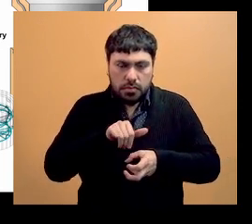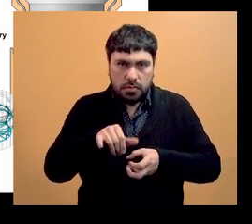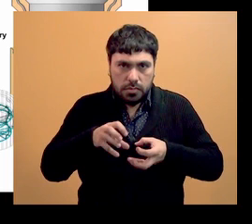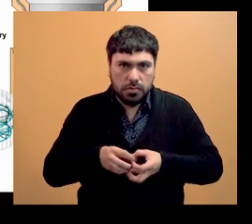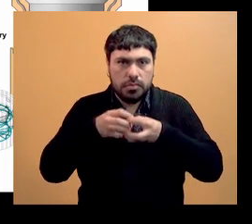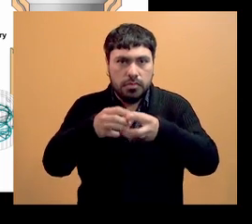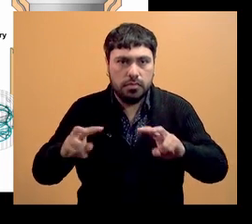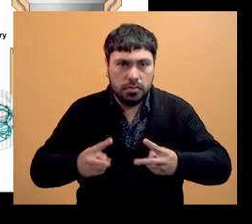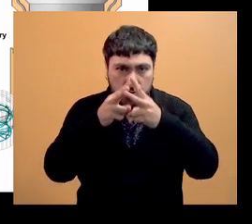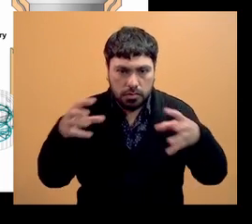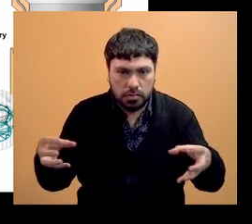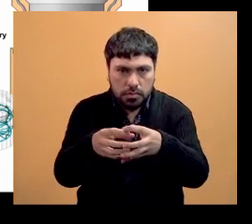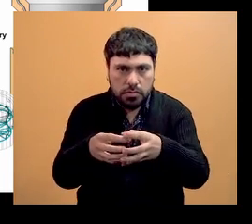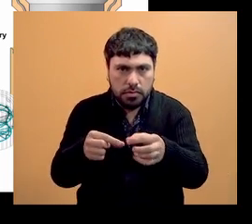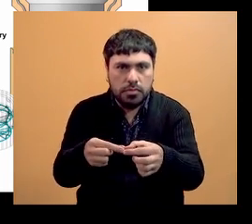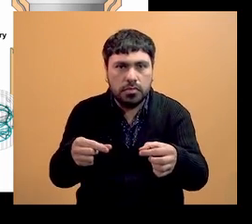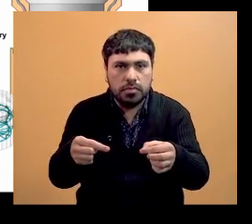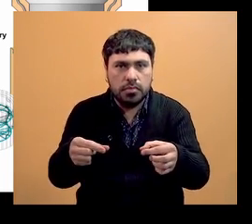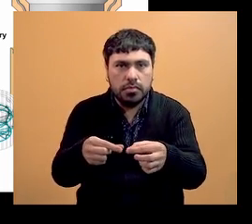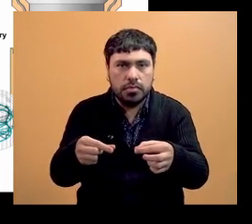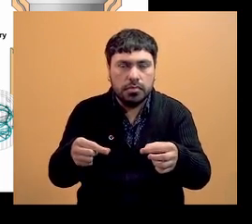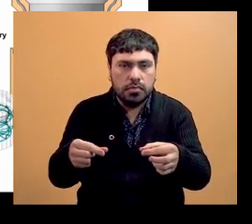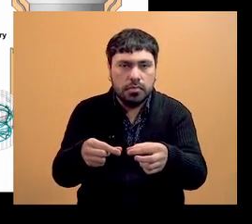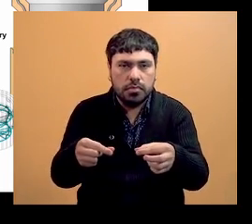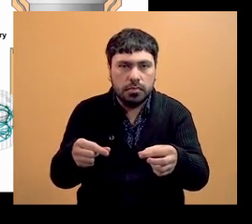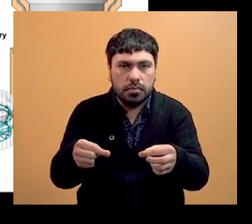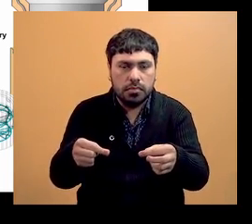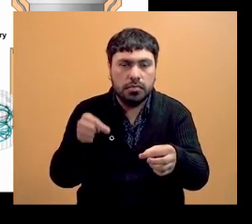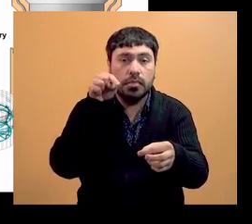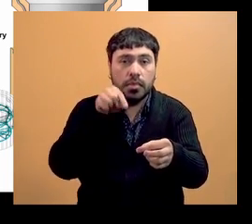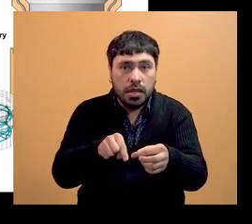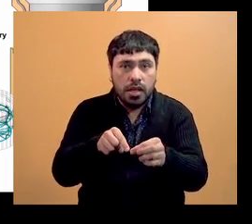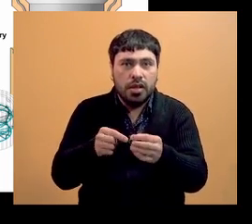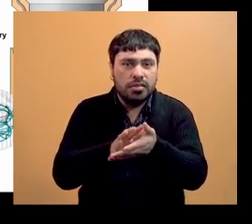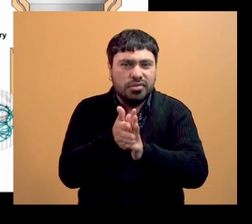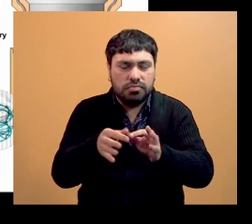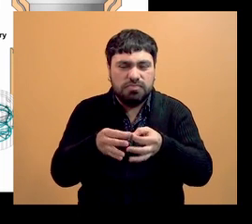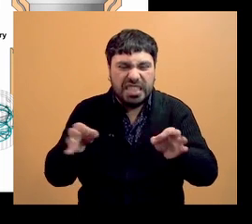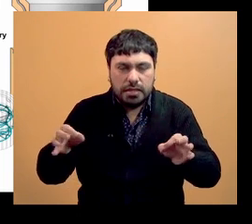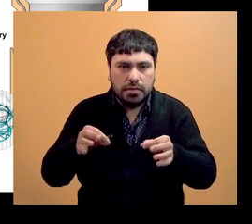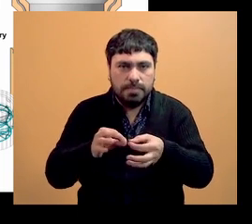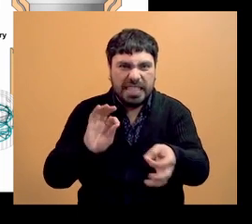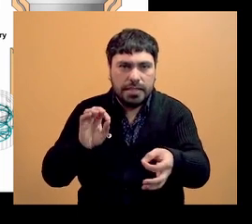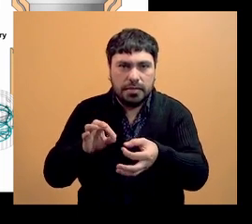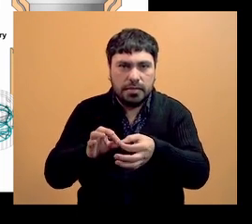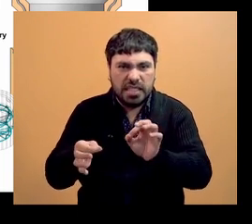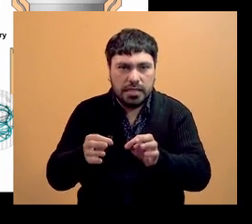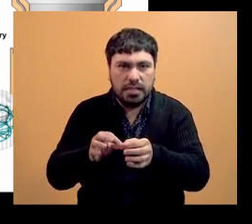como el cobre, pero sin embargo las capacidades de conducción eléctrica que posee el material y las distintas combinaciones de material, porque no solo hay uno en el